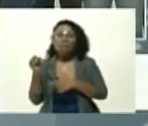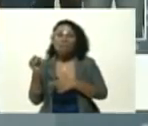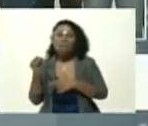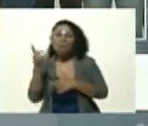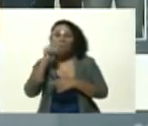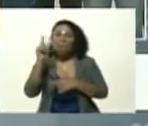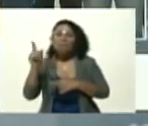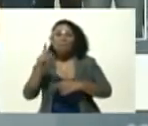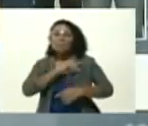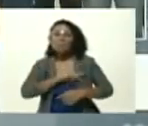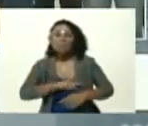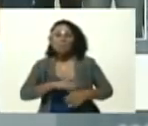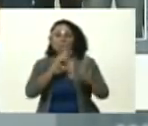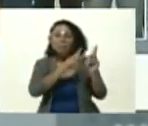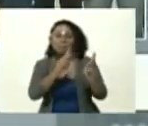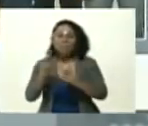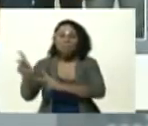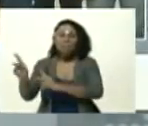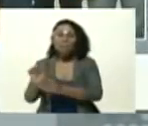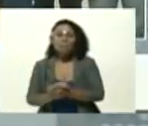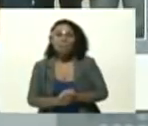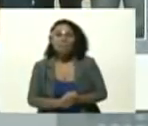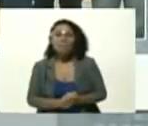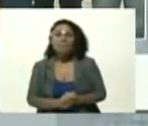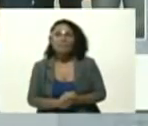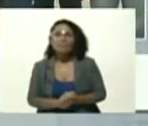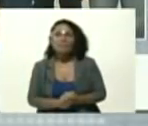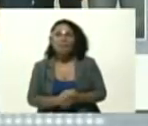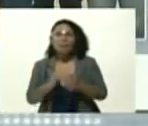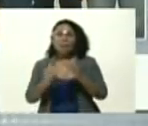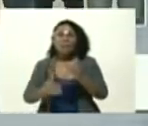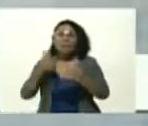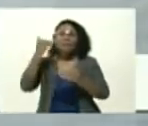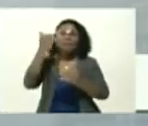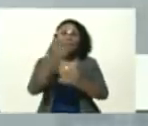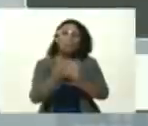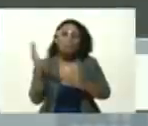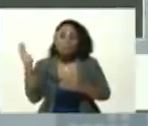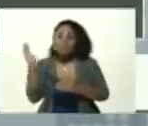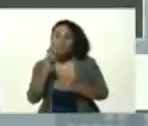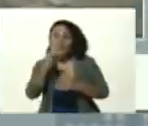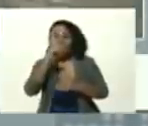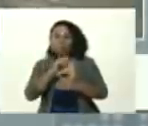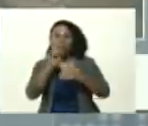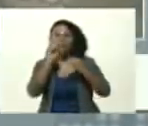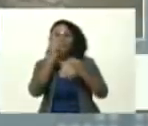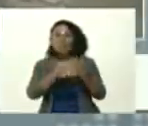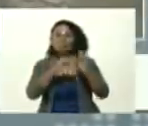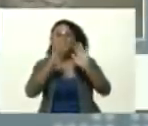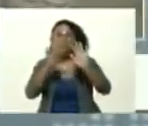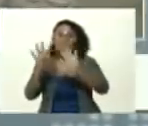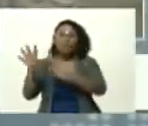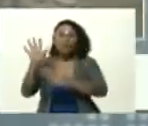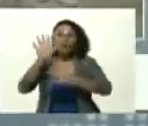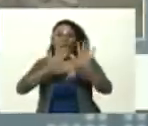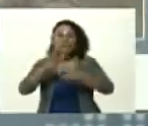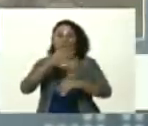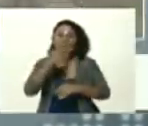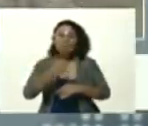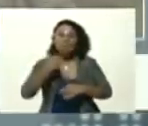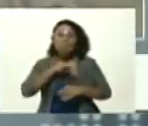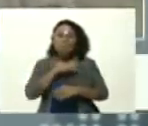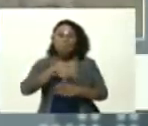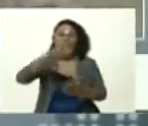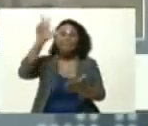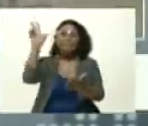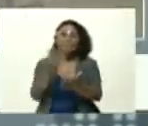dejó todo planificado. Y después vino en el año 99, el 15 de diciembre, el día que estábamos